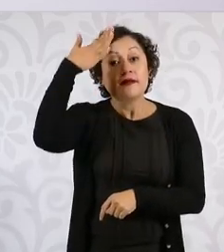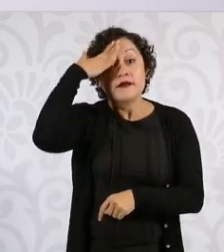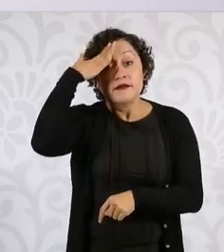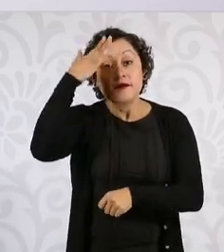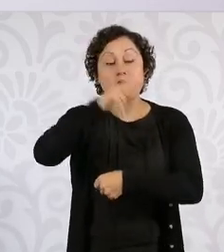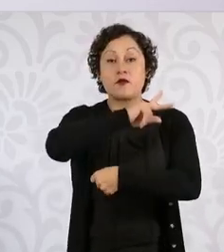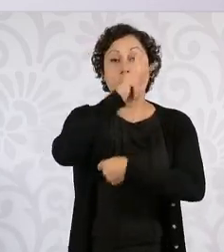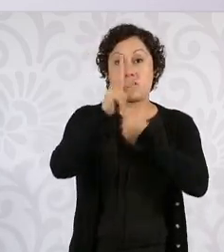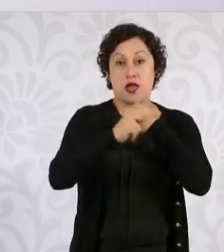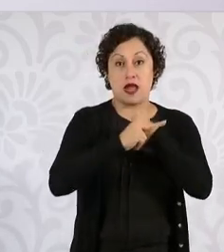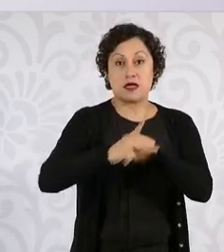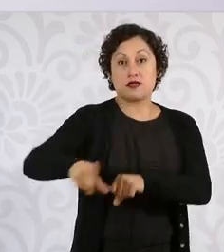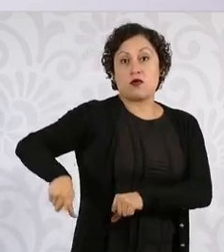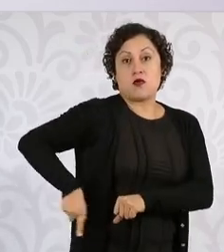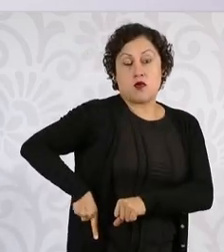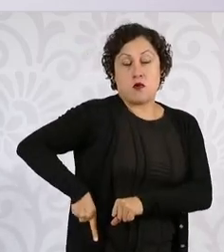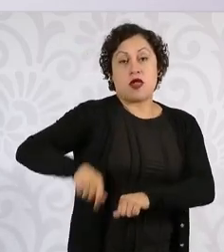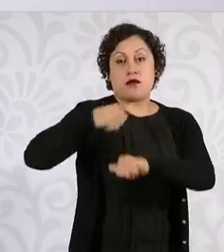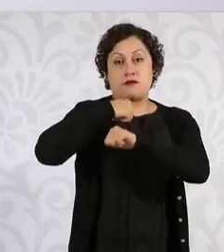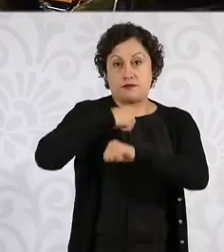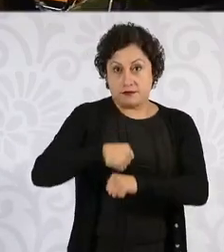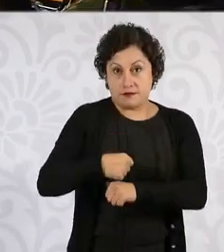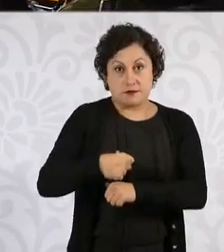que tener cualquier país del mundo.